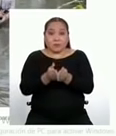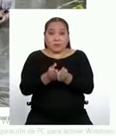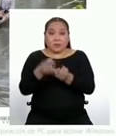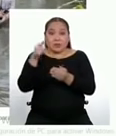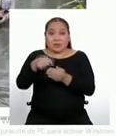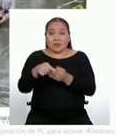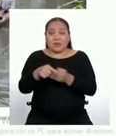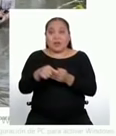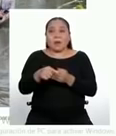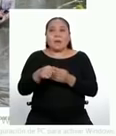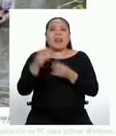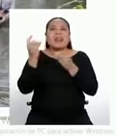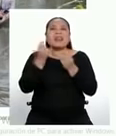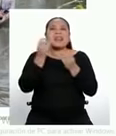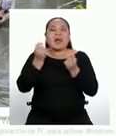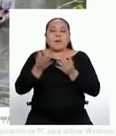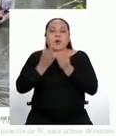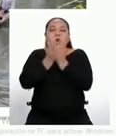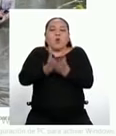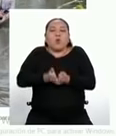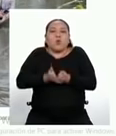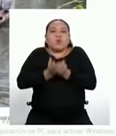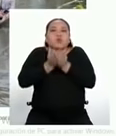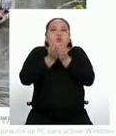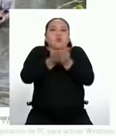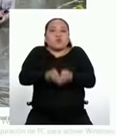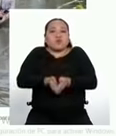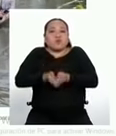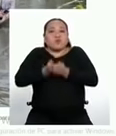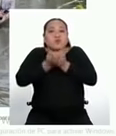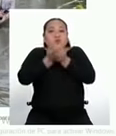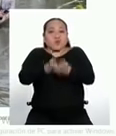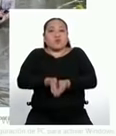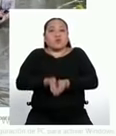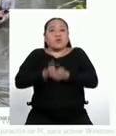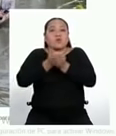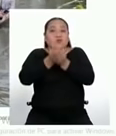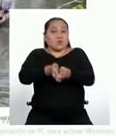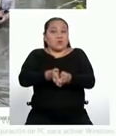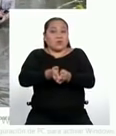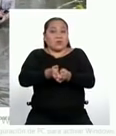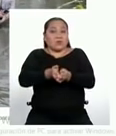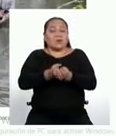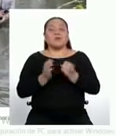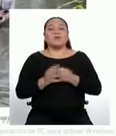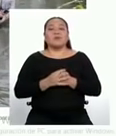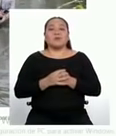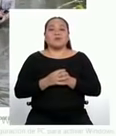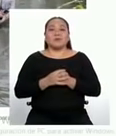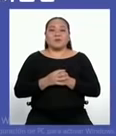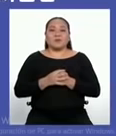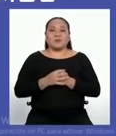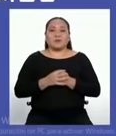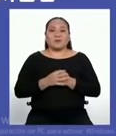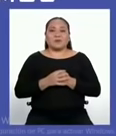que permita ir más rápido en la embarcación y abrir el agua a medida que pasa el volumen del objeto.